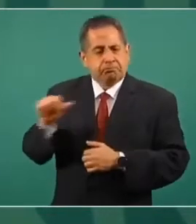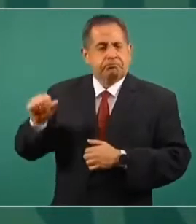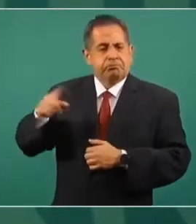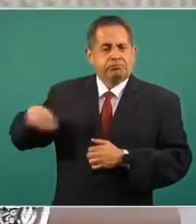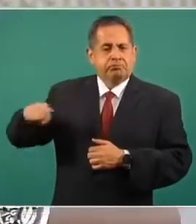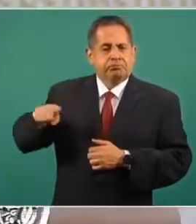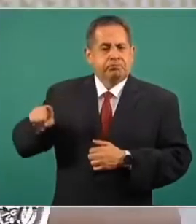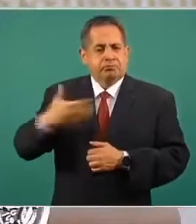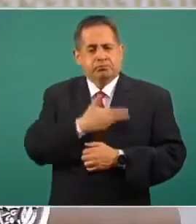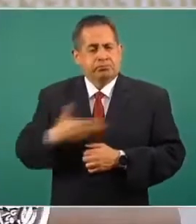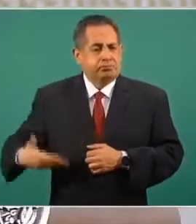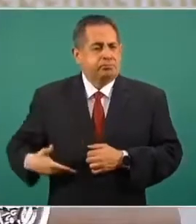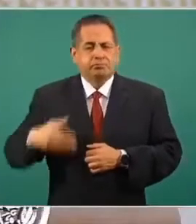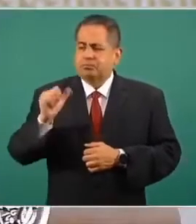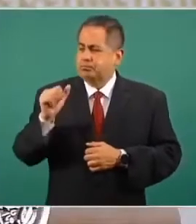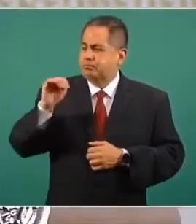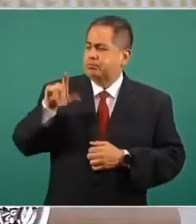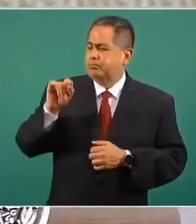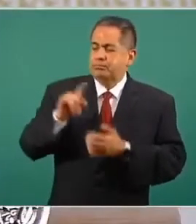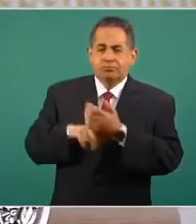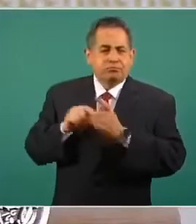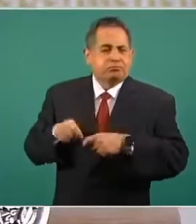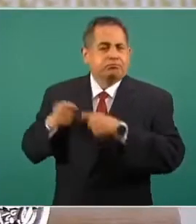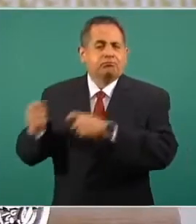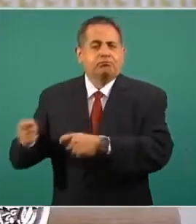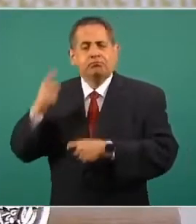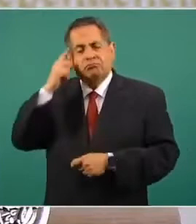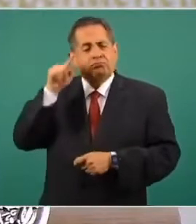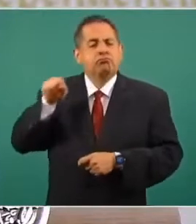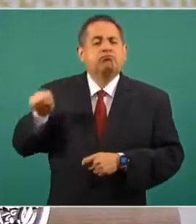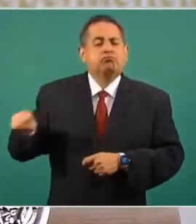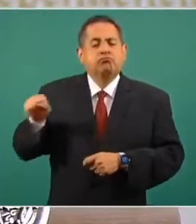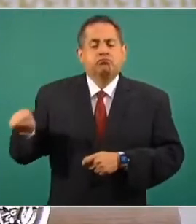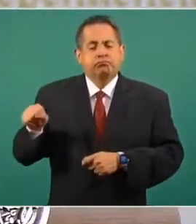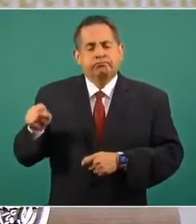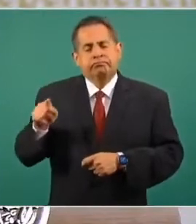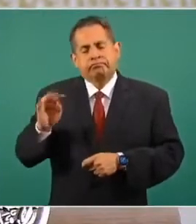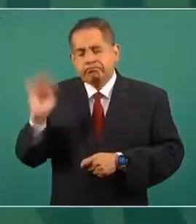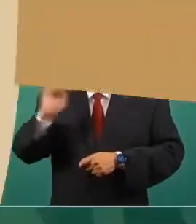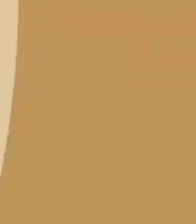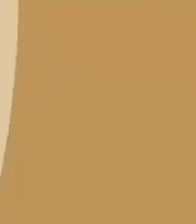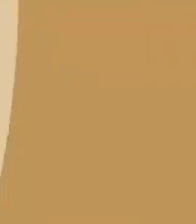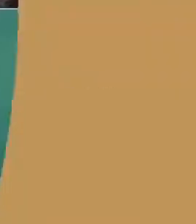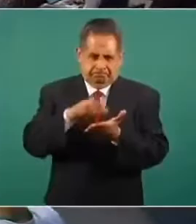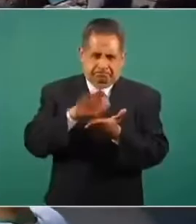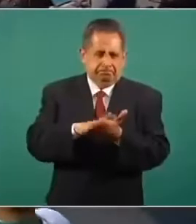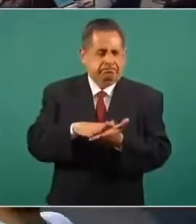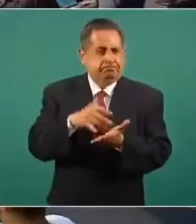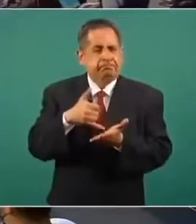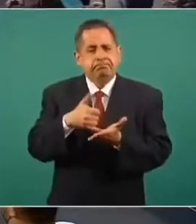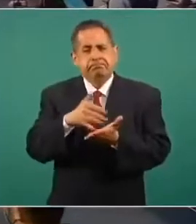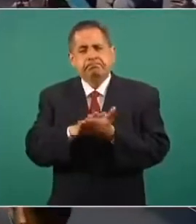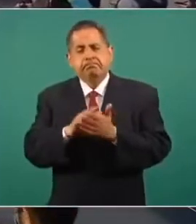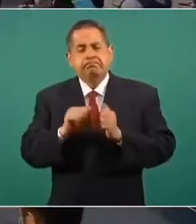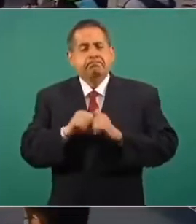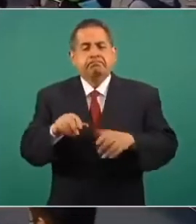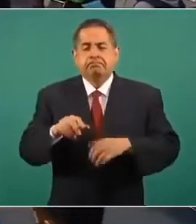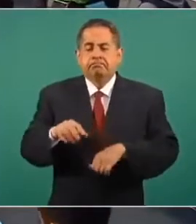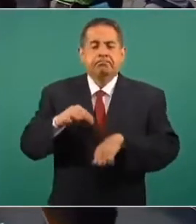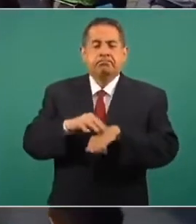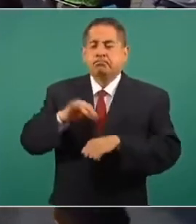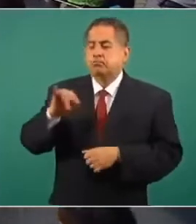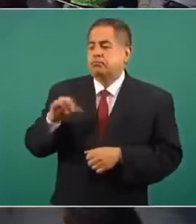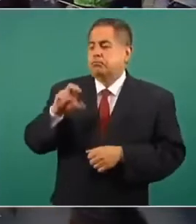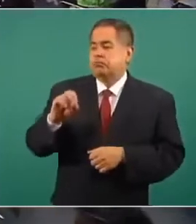al señor presidente en su enfermedad de COVID-19. Ante las dificultades de la población